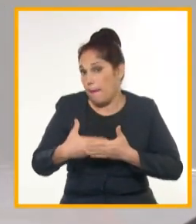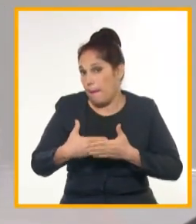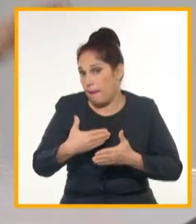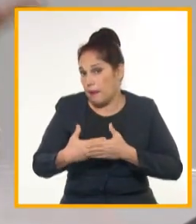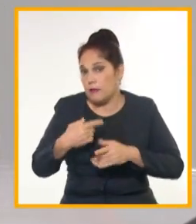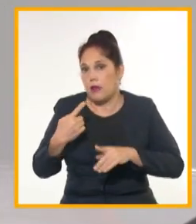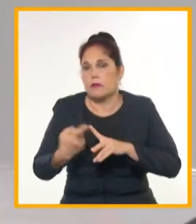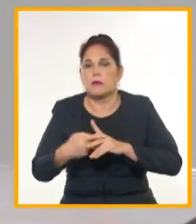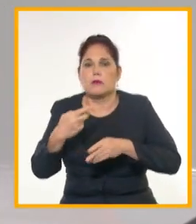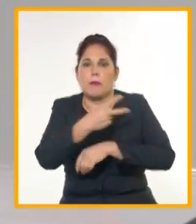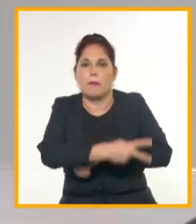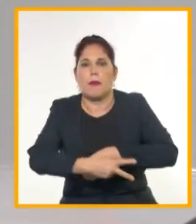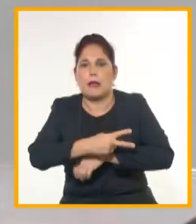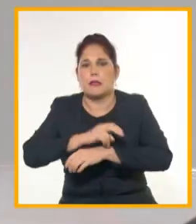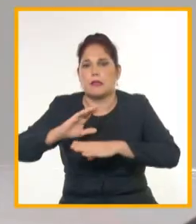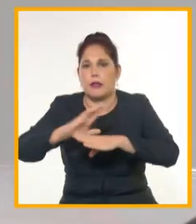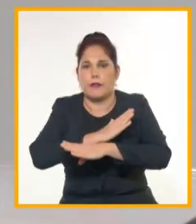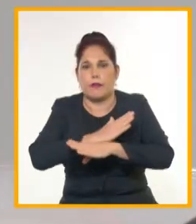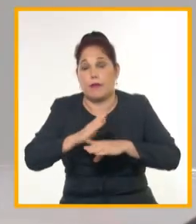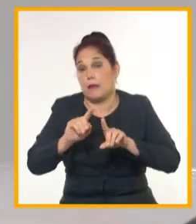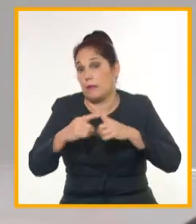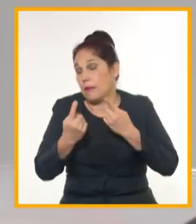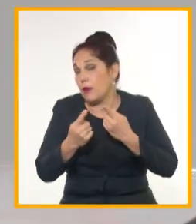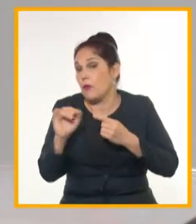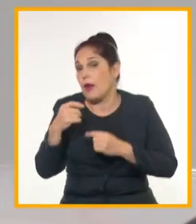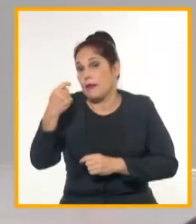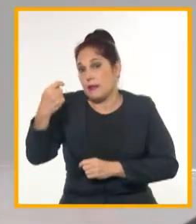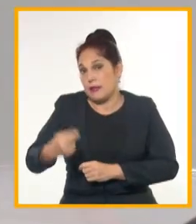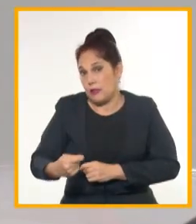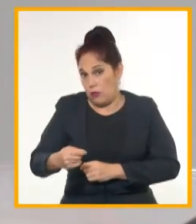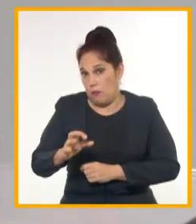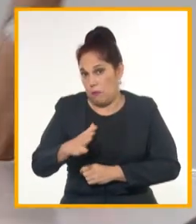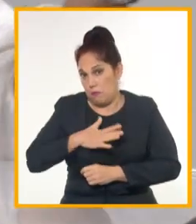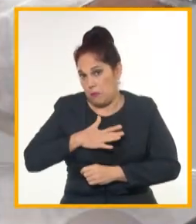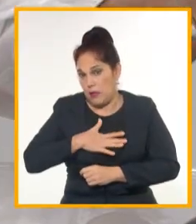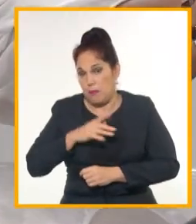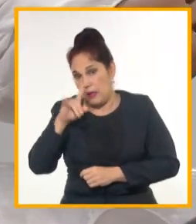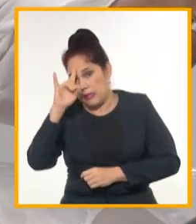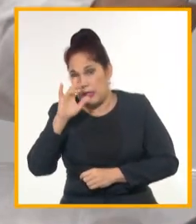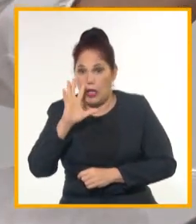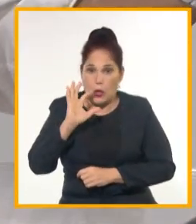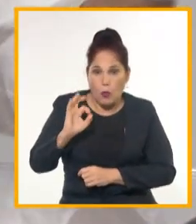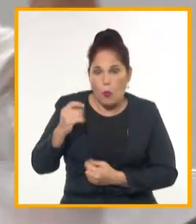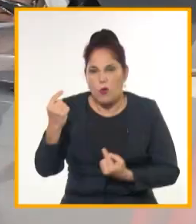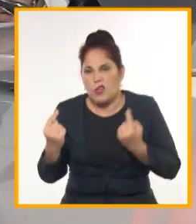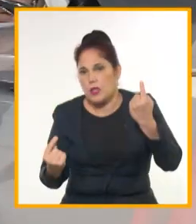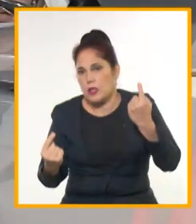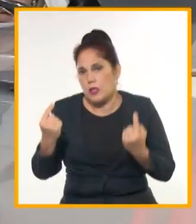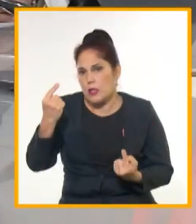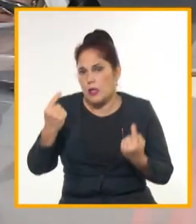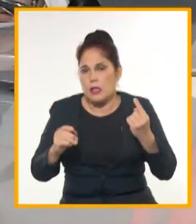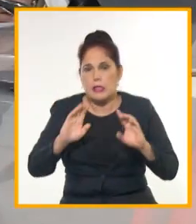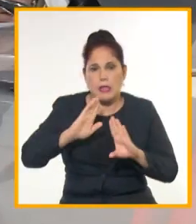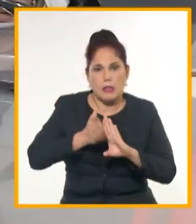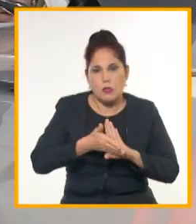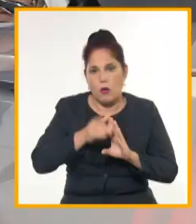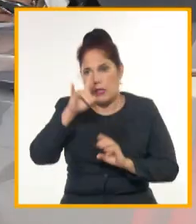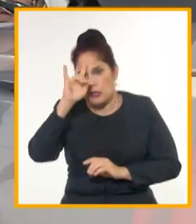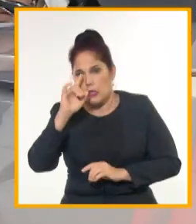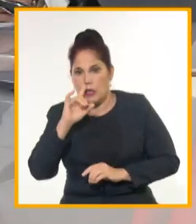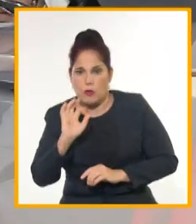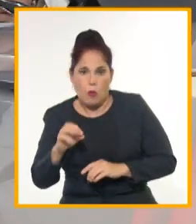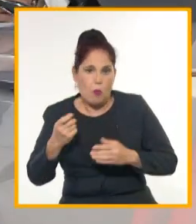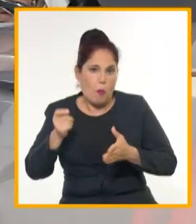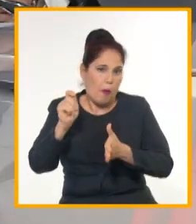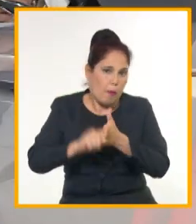países, pero hay también trascendidos que dicen que la decisión final de aquí sí y aquí no, y aquí viene con lo que me comentabas al principio, recaerá